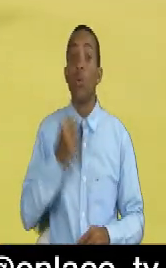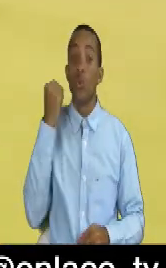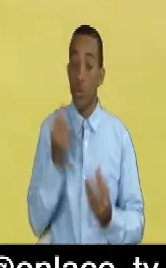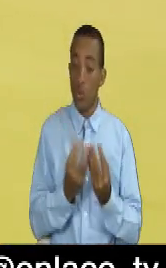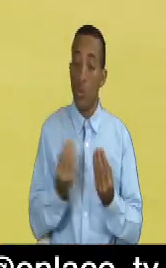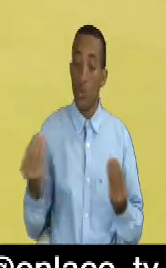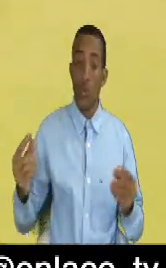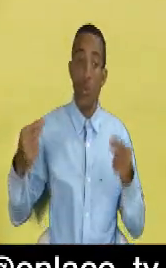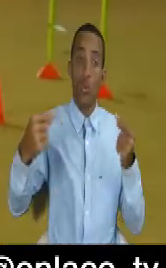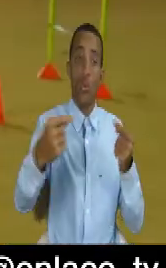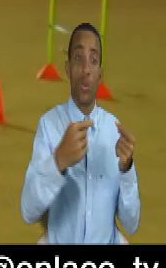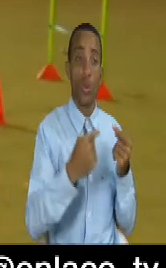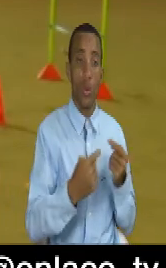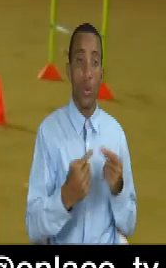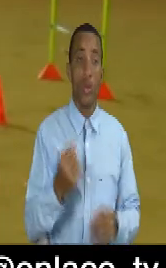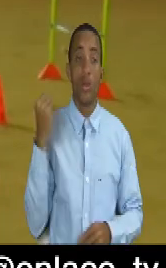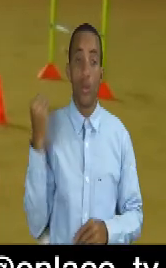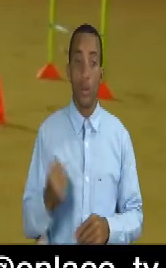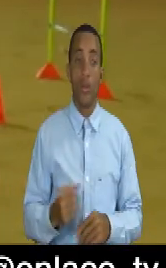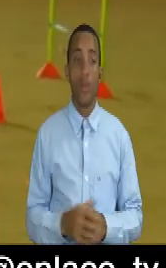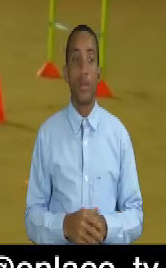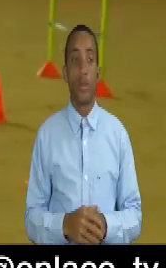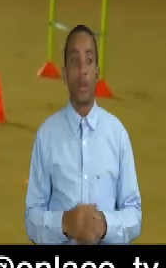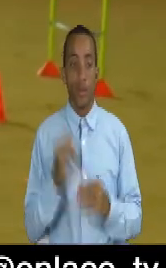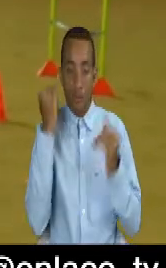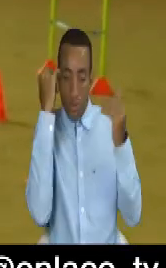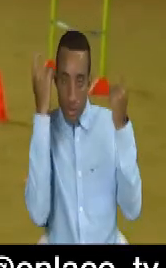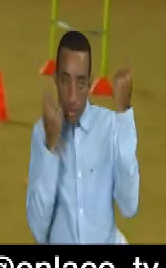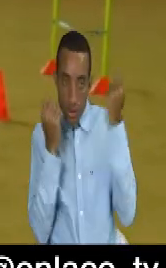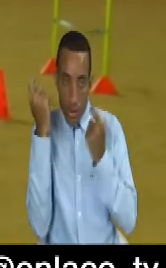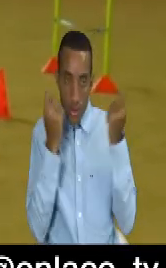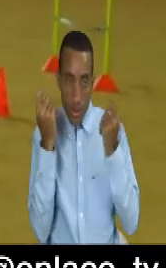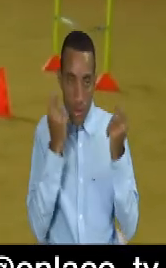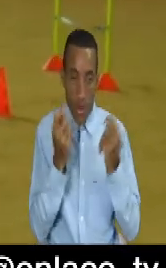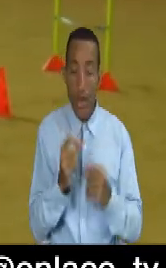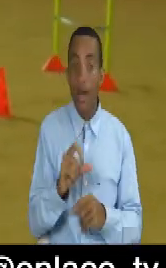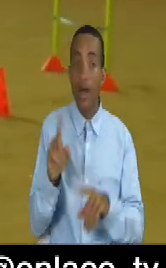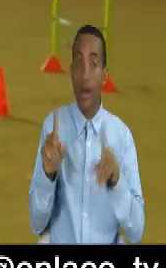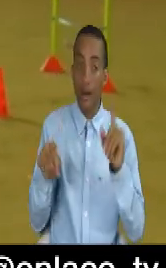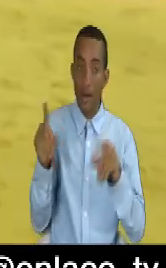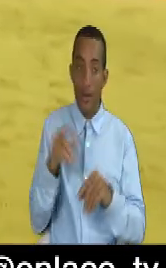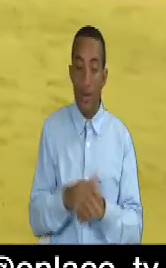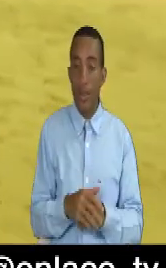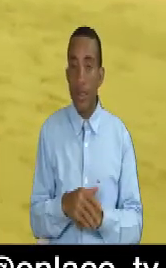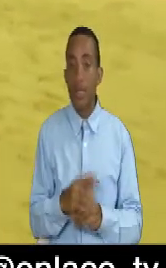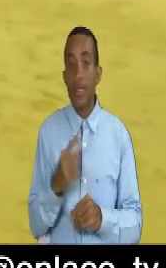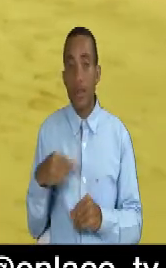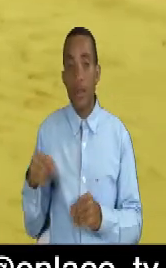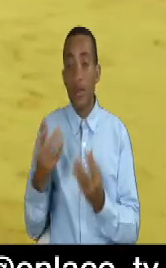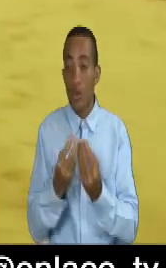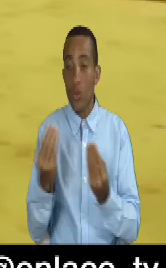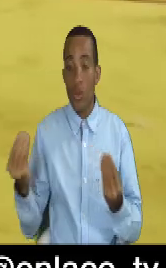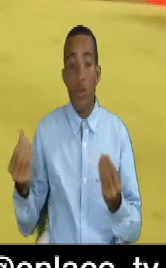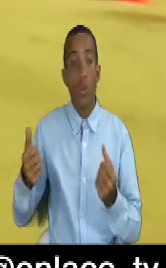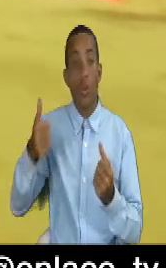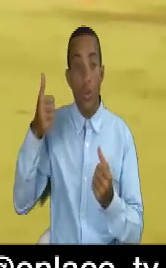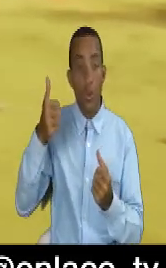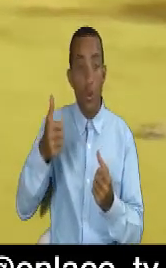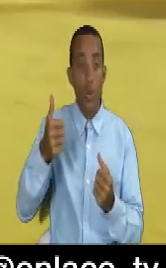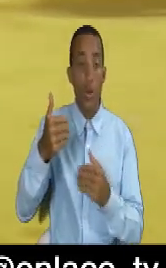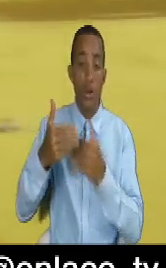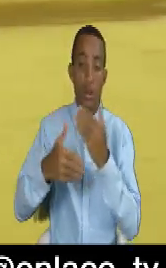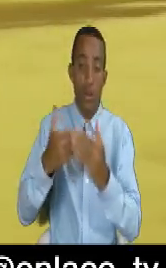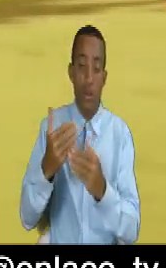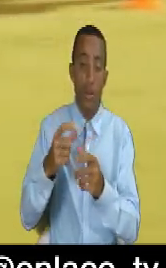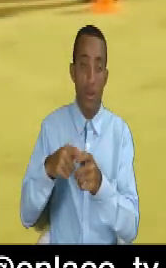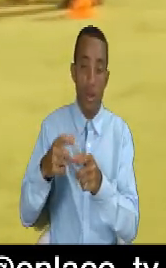tenido mucha estrategia, claro. Sucesivamente hay equipos que uno no le puede decir nada, pero esos equipos son muy buenos. Cada día más, cada año más